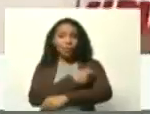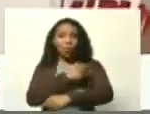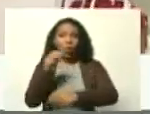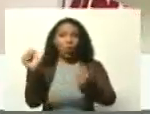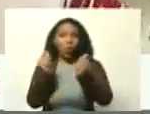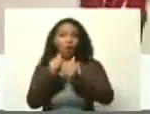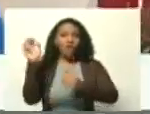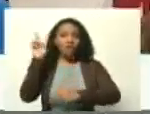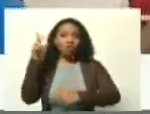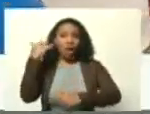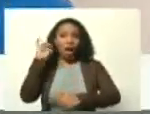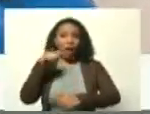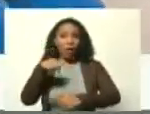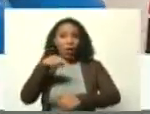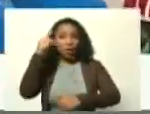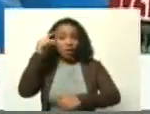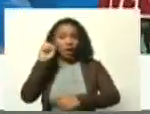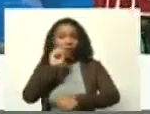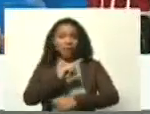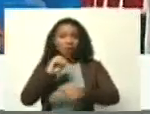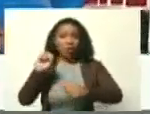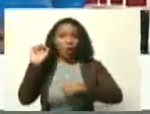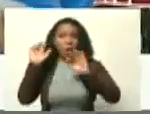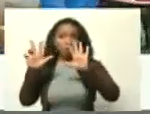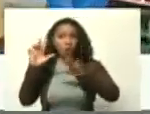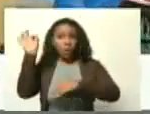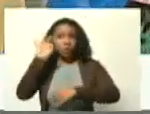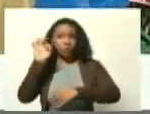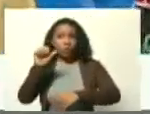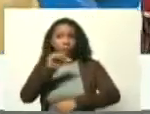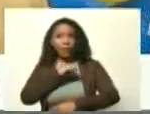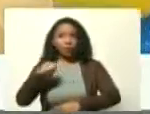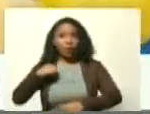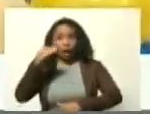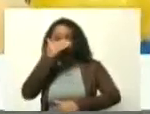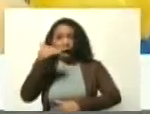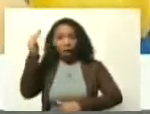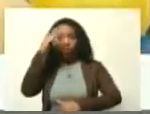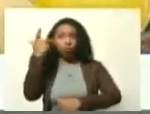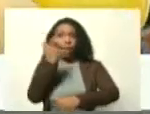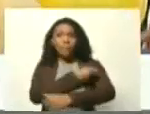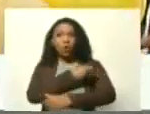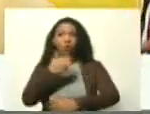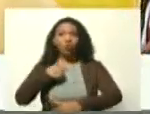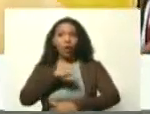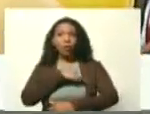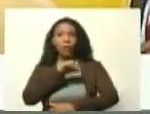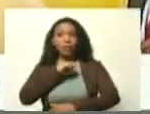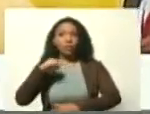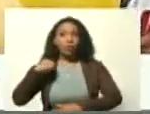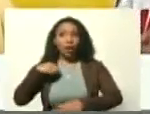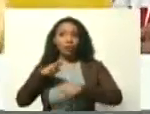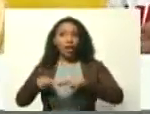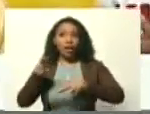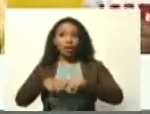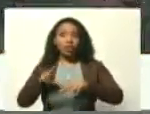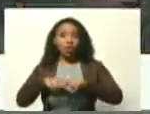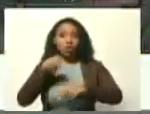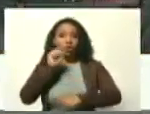Venezuela cuenta hoy día. Más de 108% del personal adulto vacunado y nuestro personal infantil, vamos